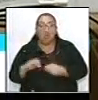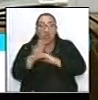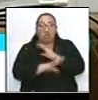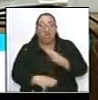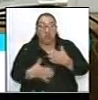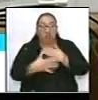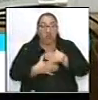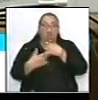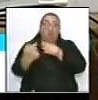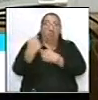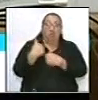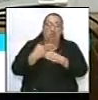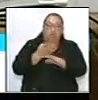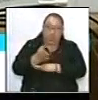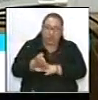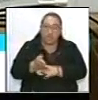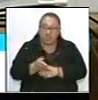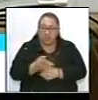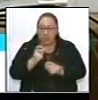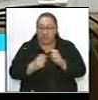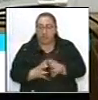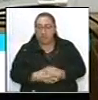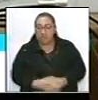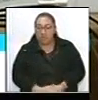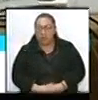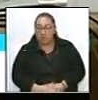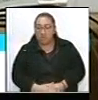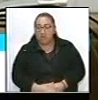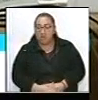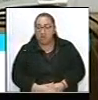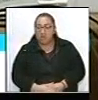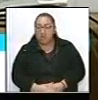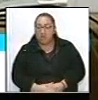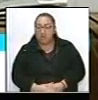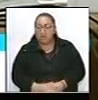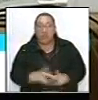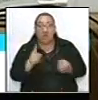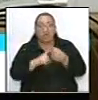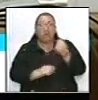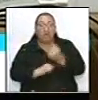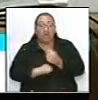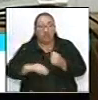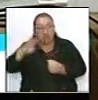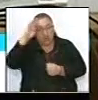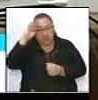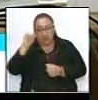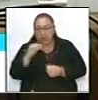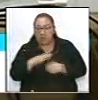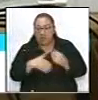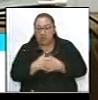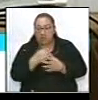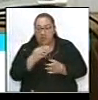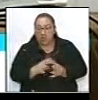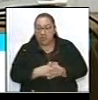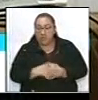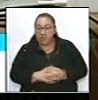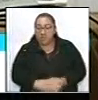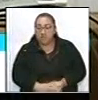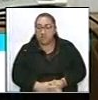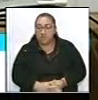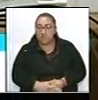o la integridad física de los ciudadanos, o incluso en apoyo a un policía. Y de los 3 años que